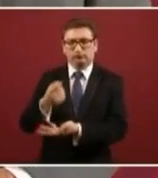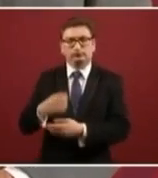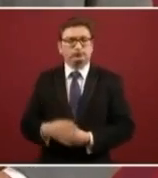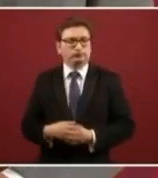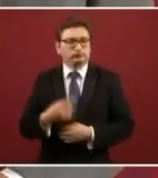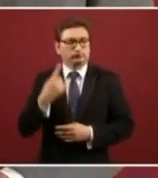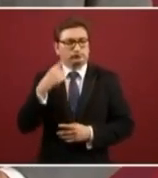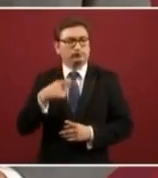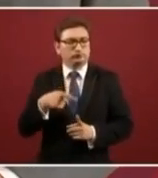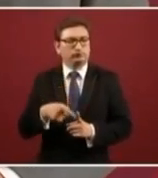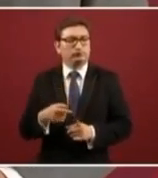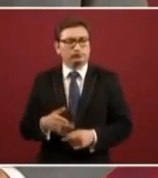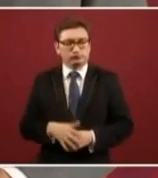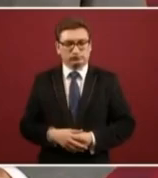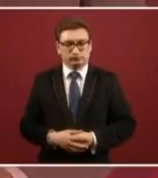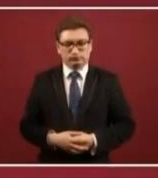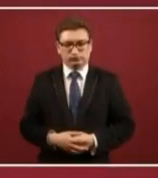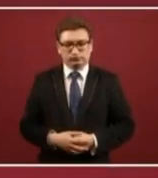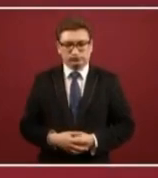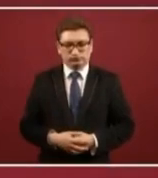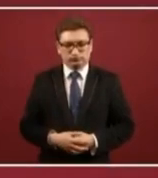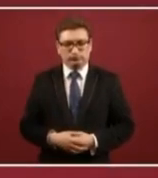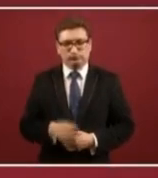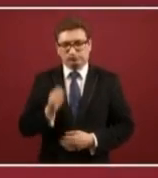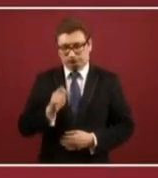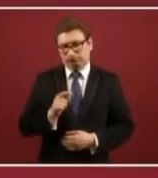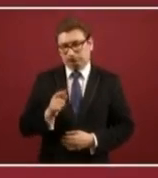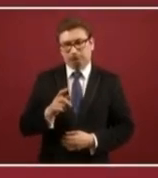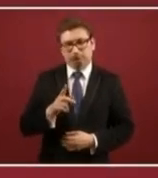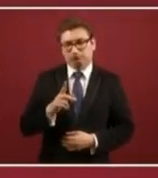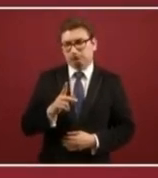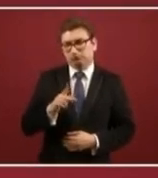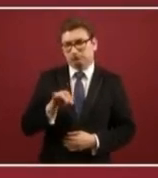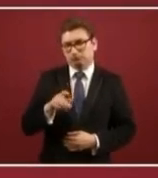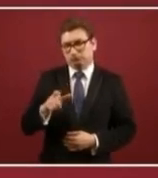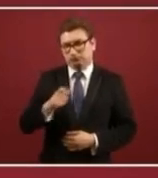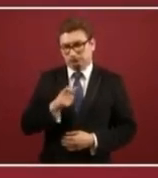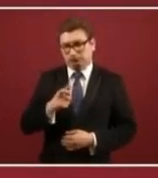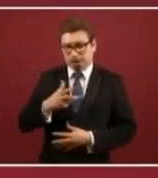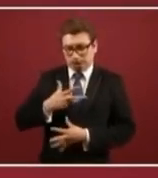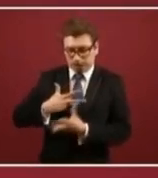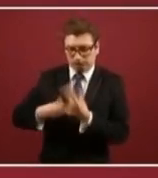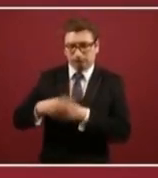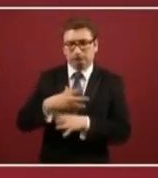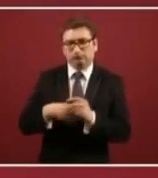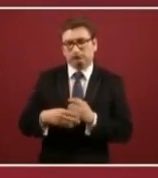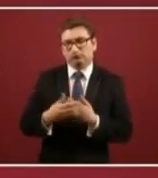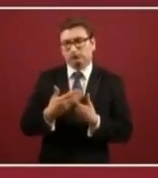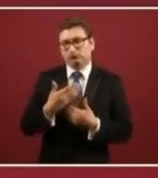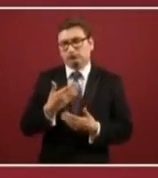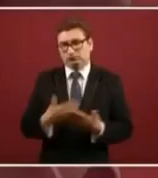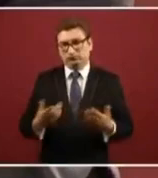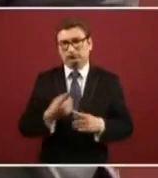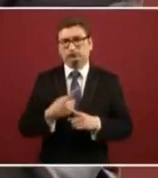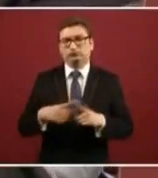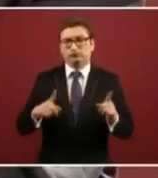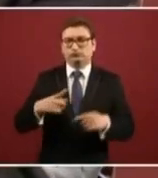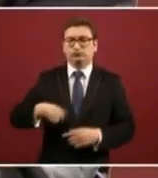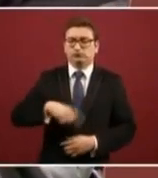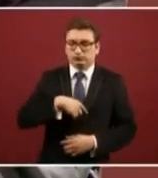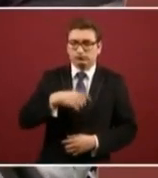integraba con ingresos del petróleo. Entonces, ahora no, ahora queremos